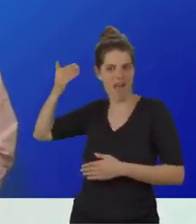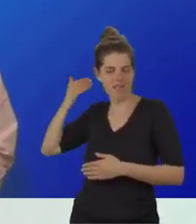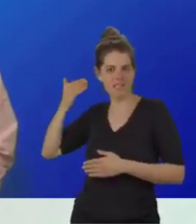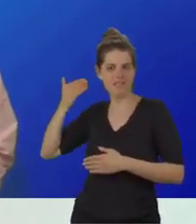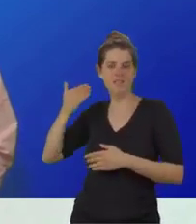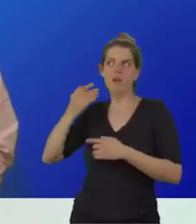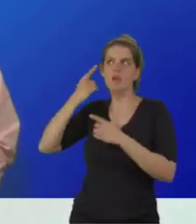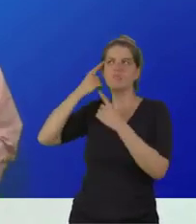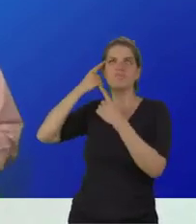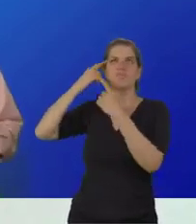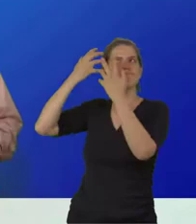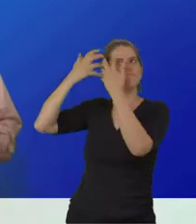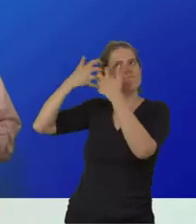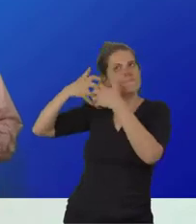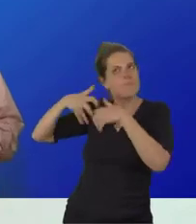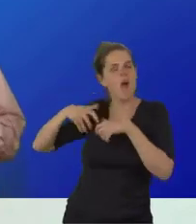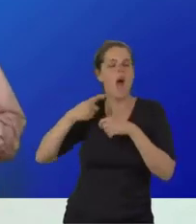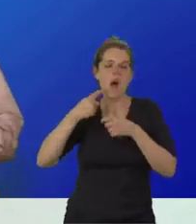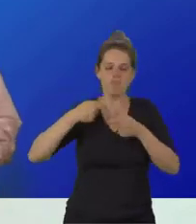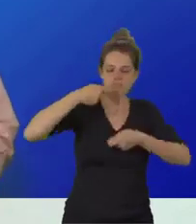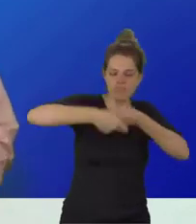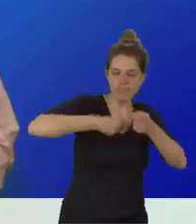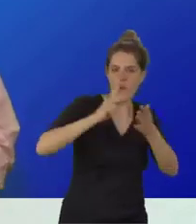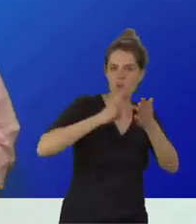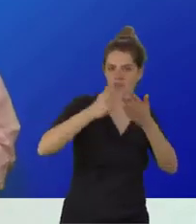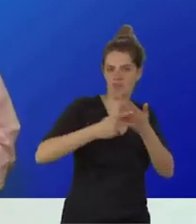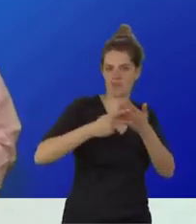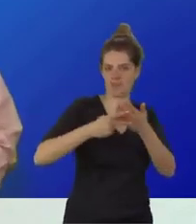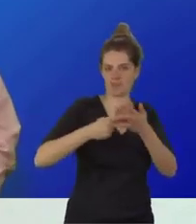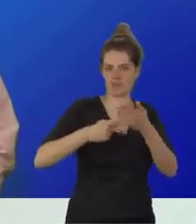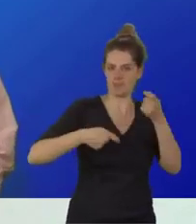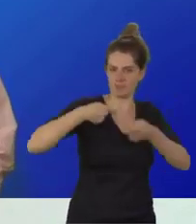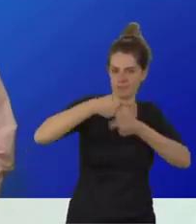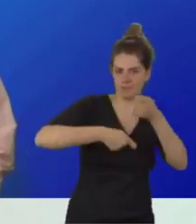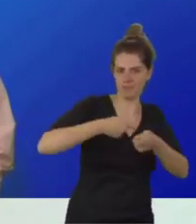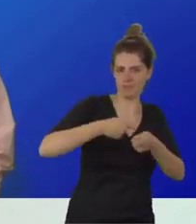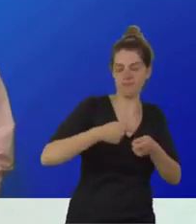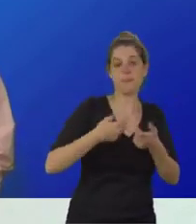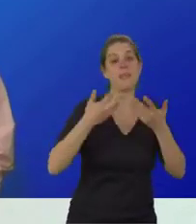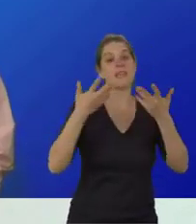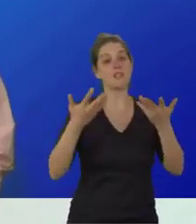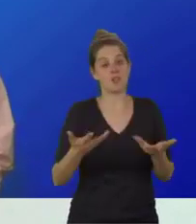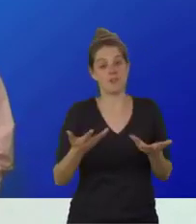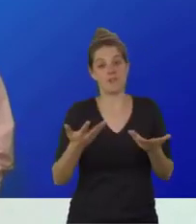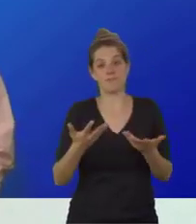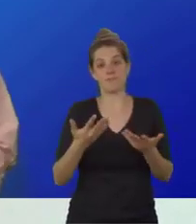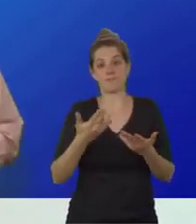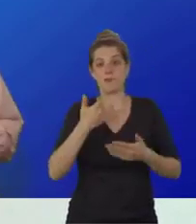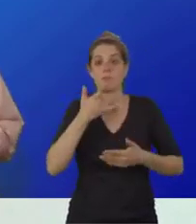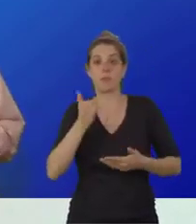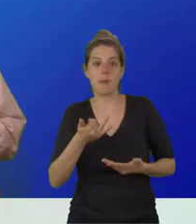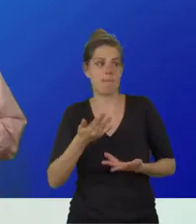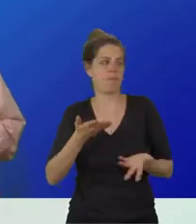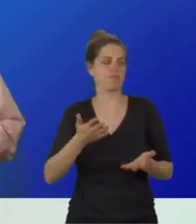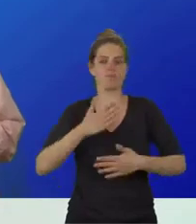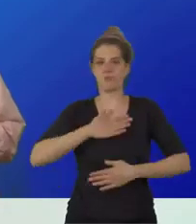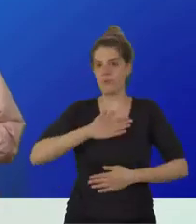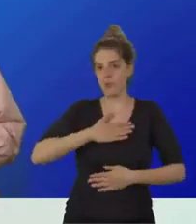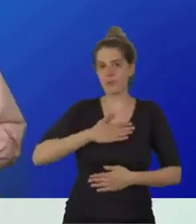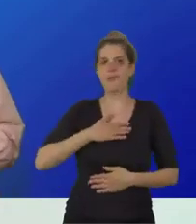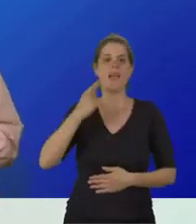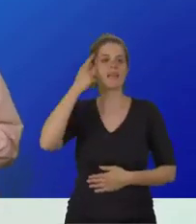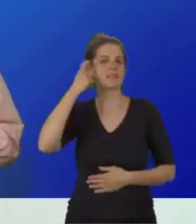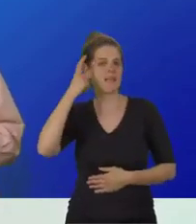personal es el que se pone a disposición de ese proyecto. Entonces, cuando yo en